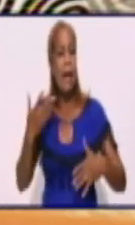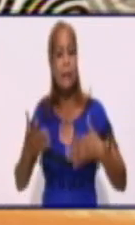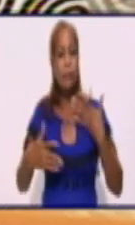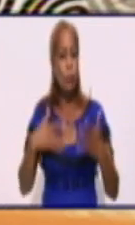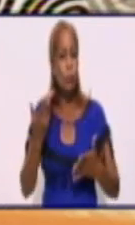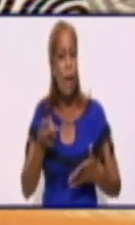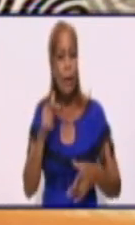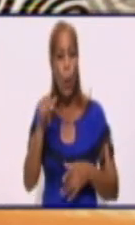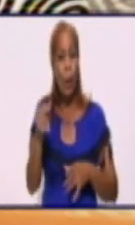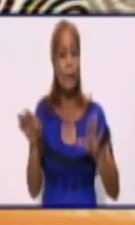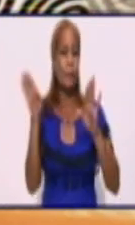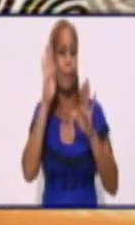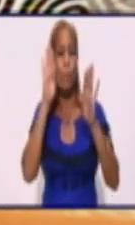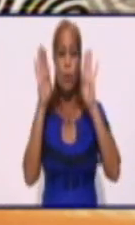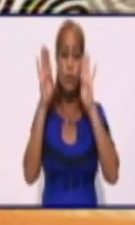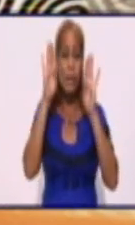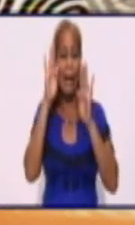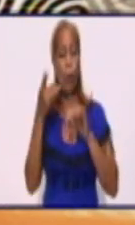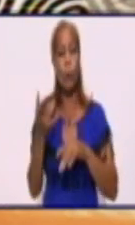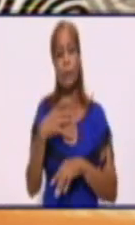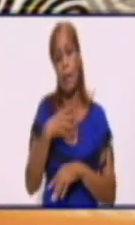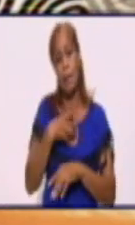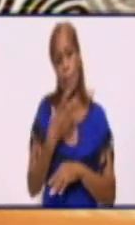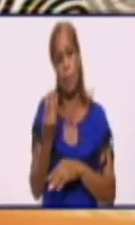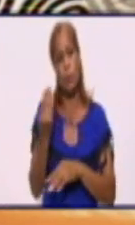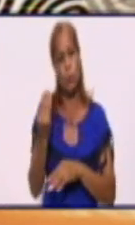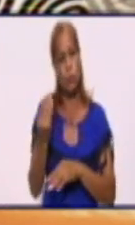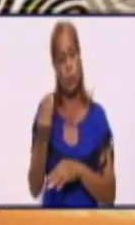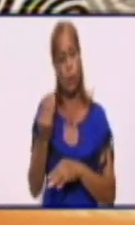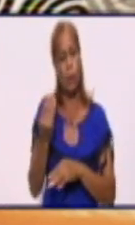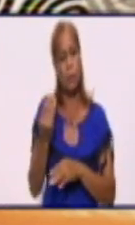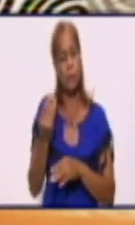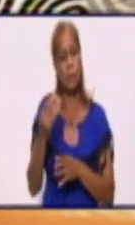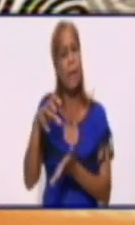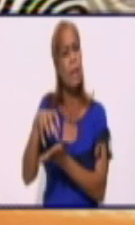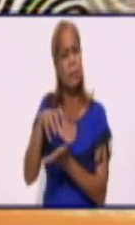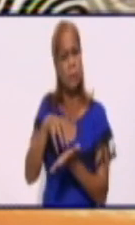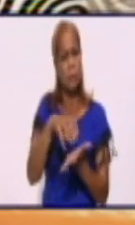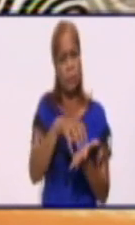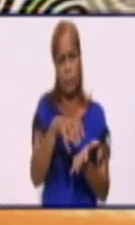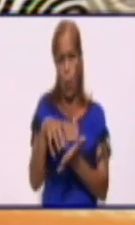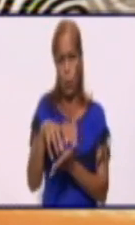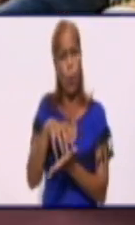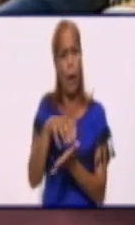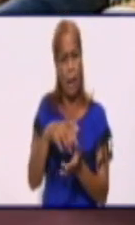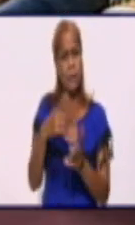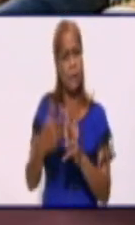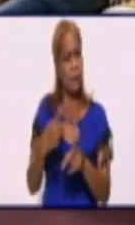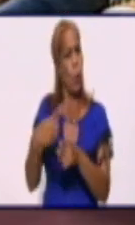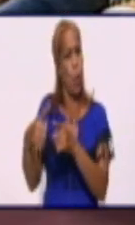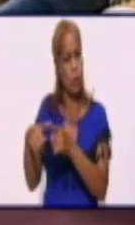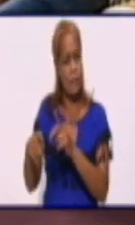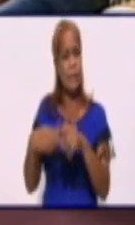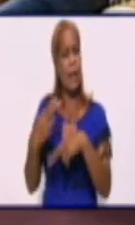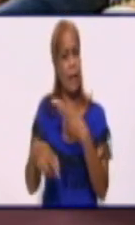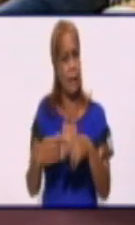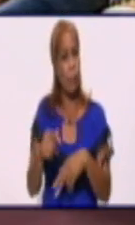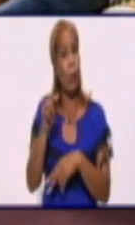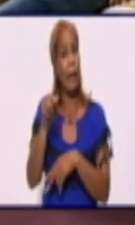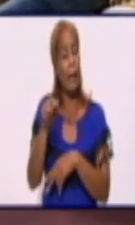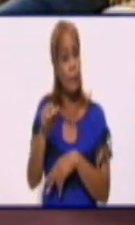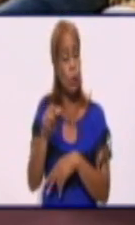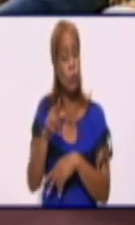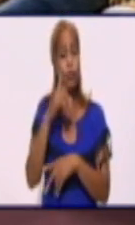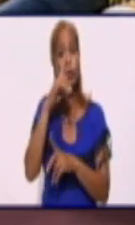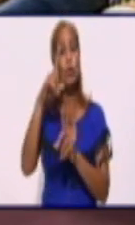muchas secciones que vamos a estar articulando y haciendo, ¿no?, en las redes sociales durante el verano. Ellos pertenecen al Noti Teatro, que